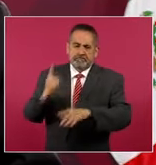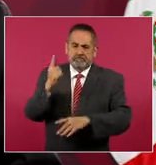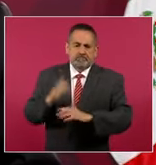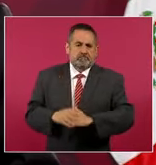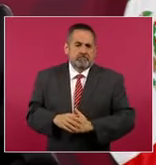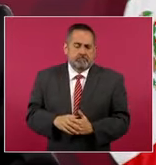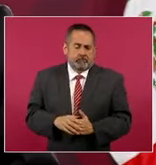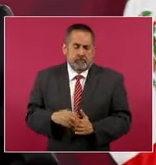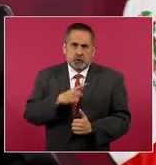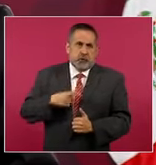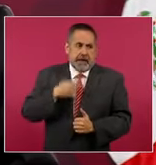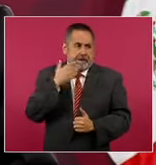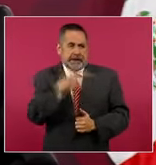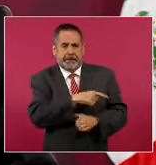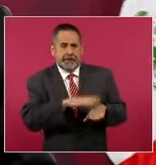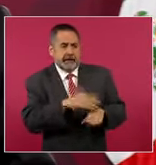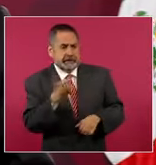indebido.